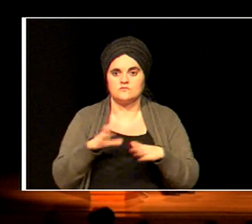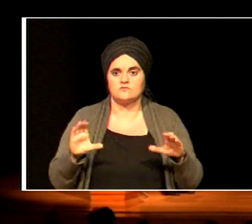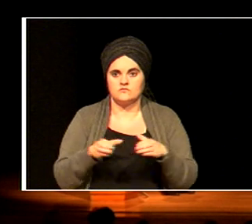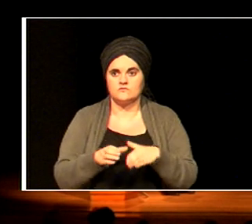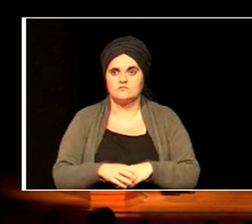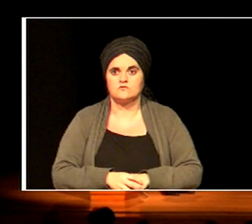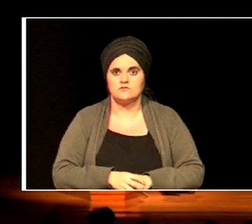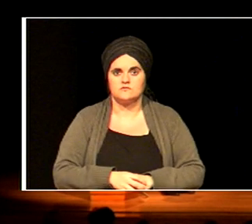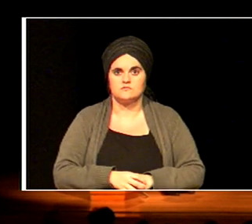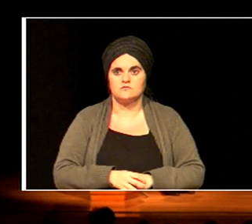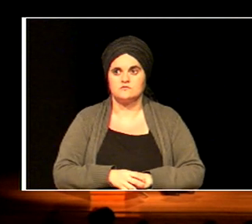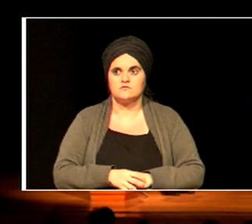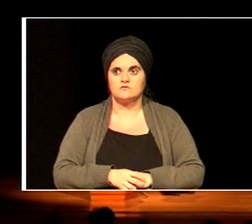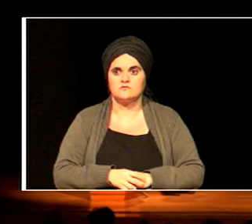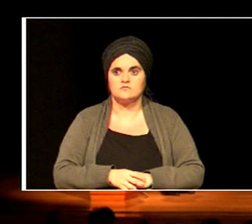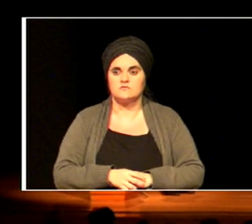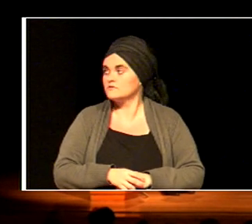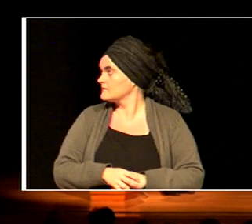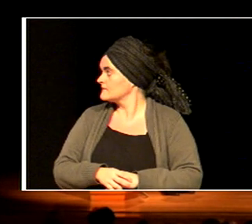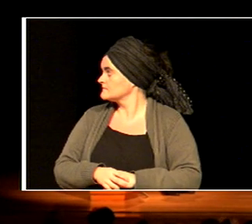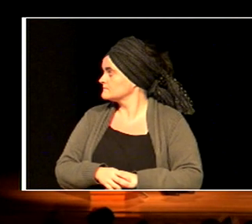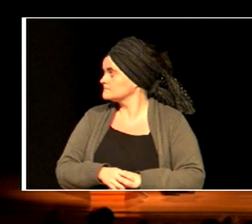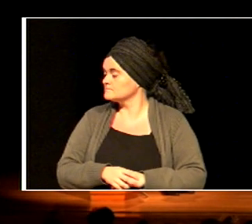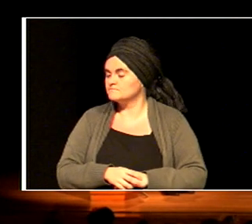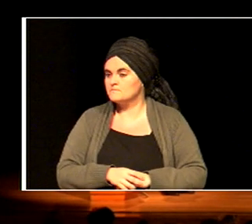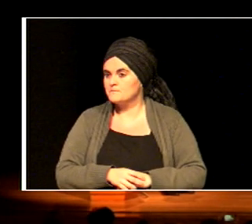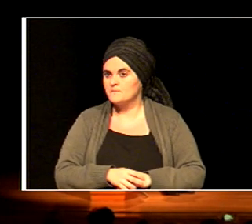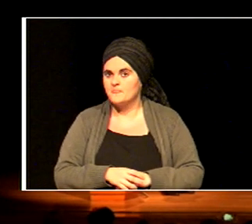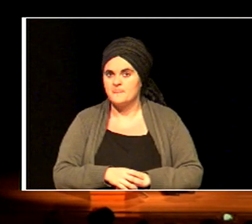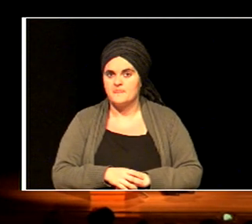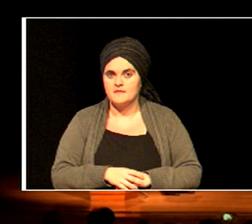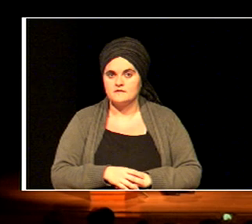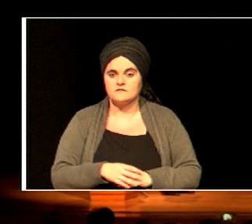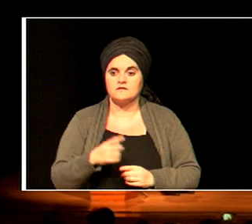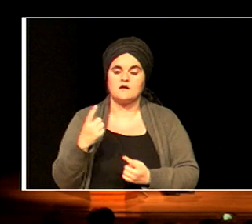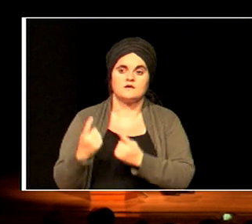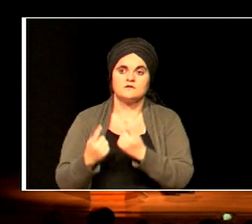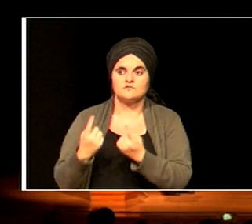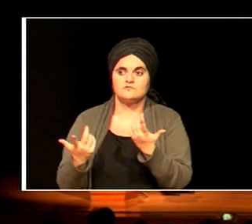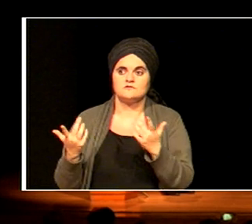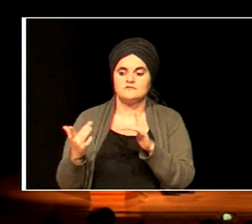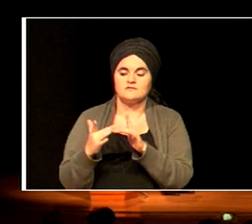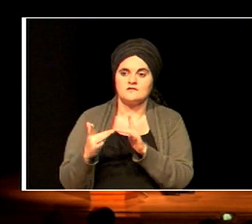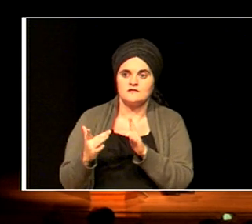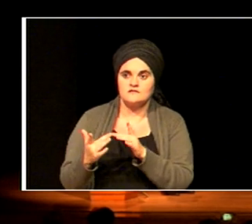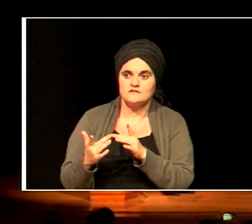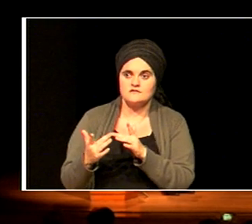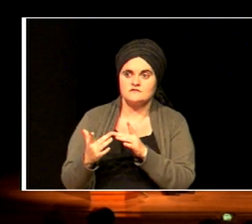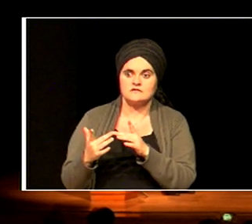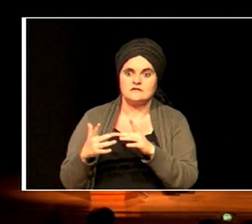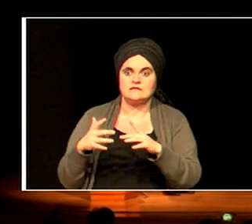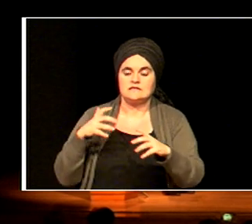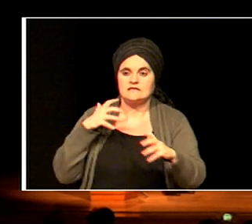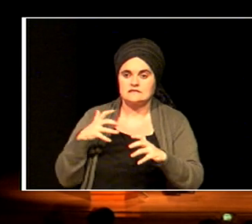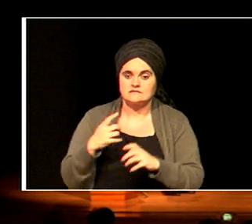Bueno, algunas de ellas sí y otras no tanto. Es esta parte de la valoración, ¿no? De cómo cada niño, lo que estalla una crisis en cada